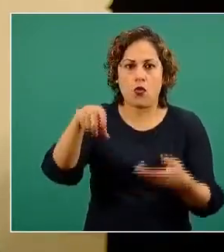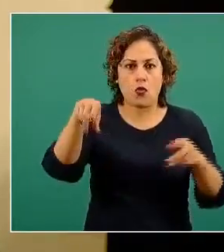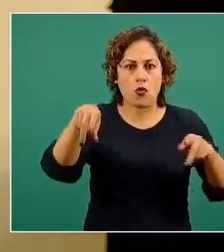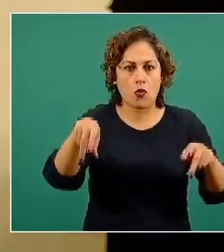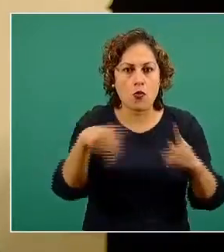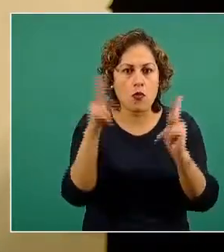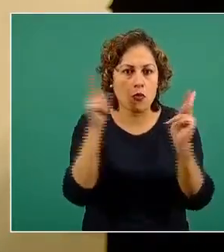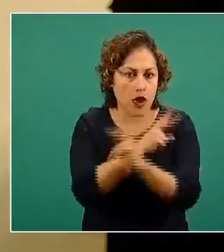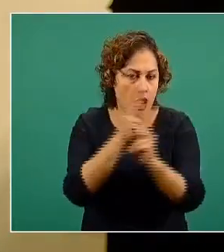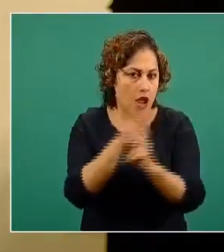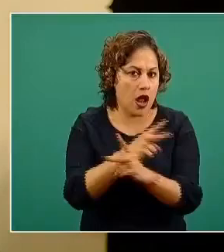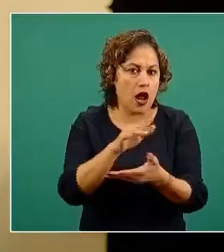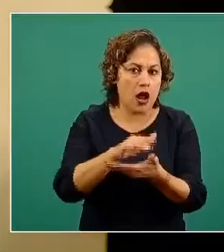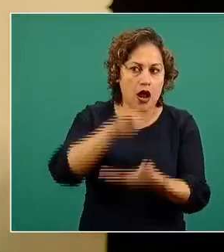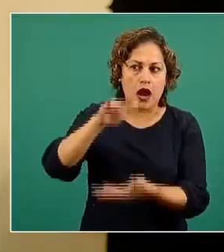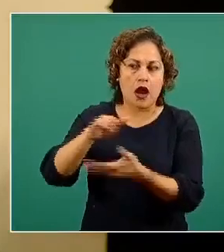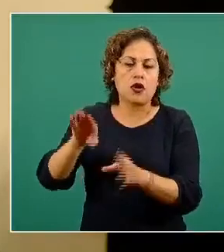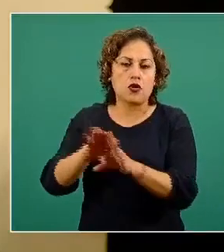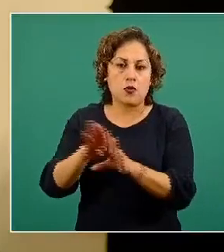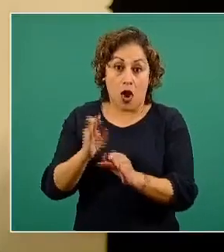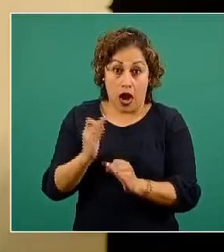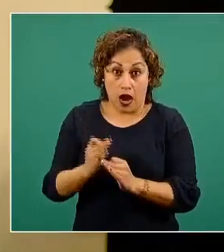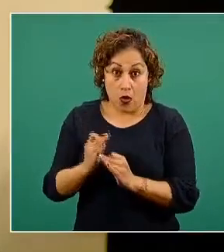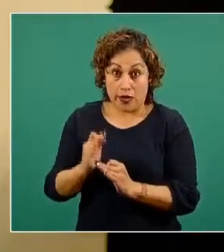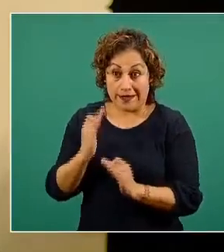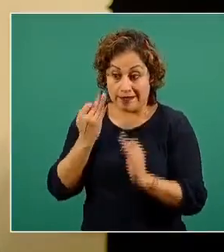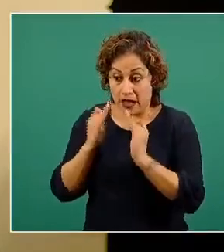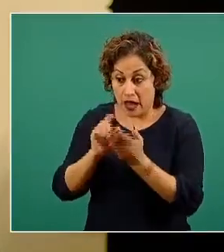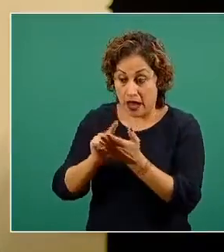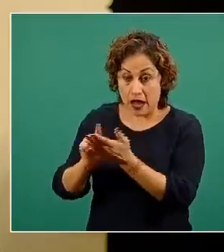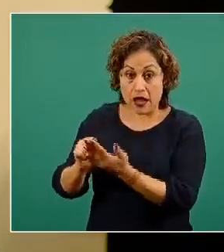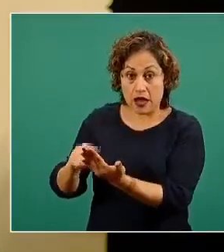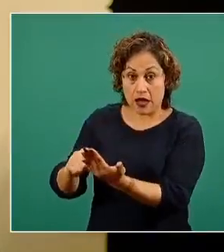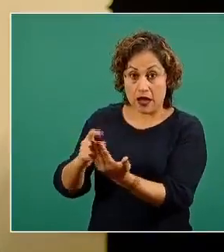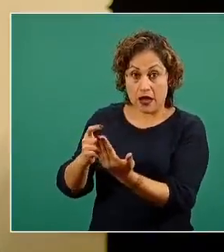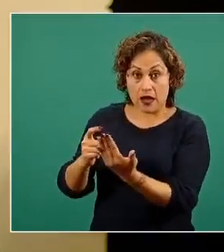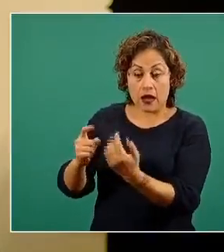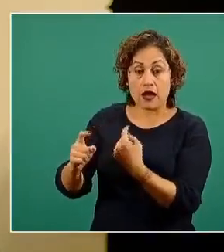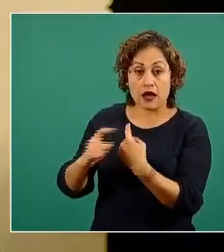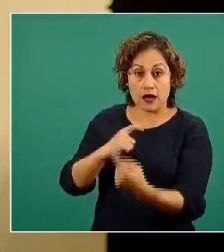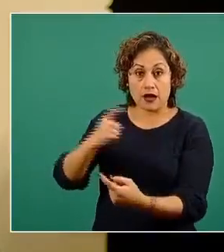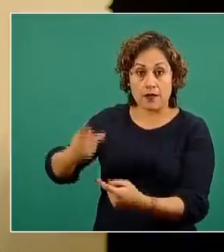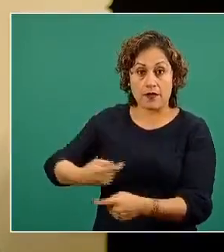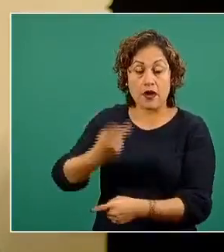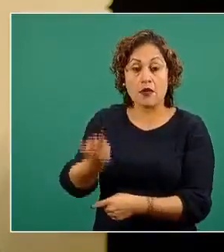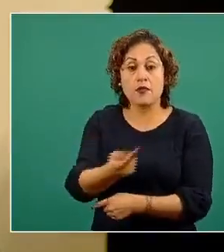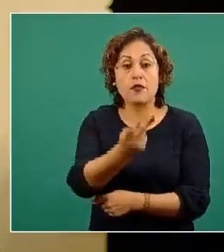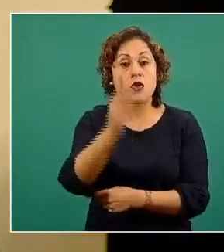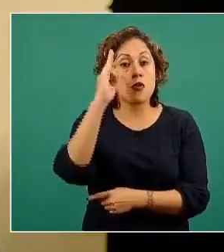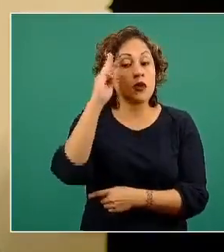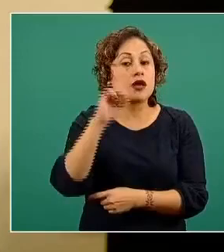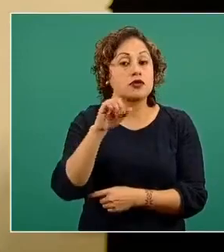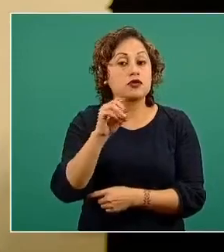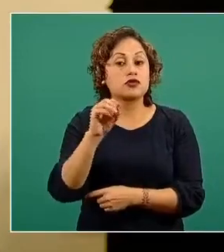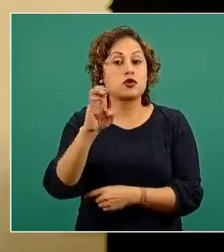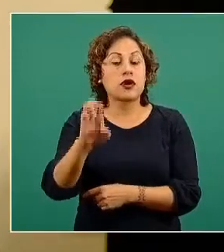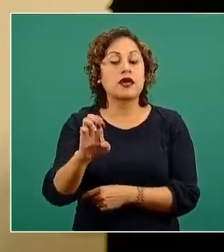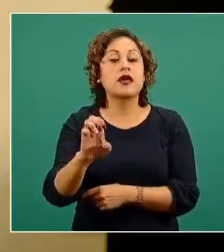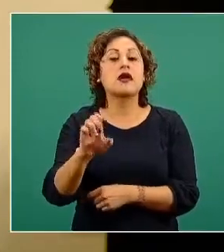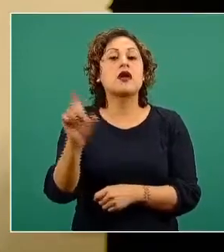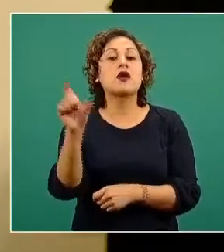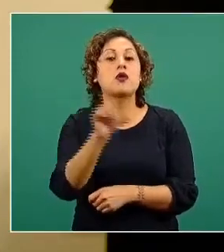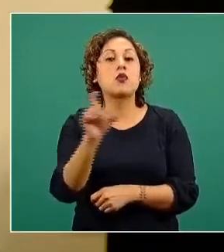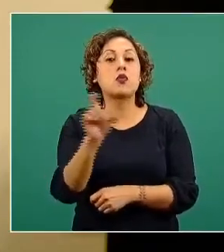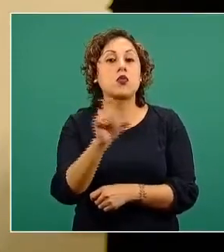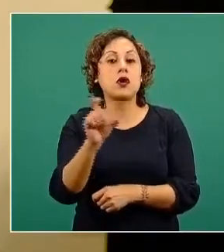medicamentos. Y justo nos acaban de escribir por redes sociales, me preguntan para el maestro Zoé Robledo, que cuándo vacunarán a los médicos familiares que están a cargo de los